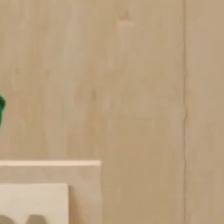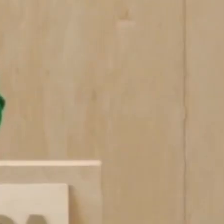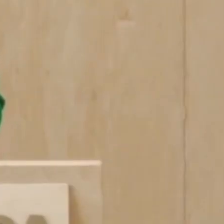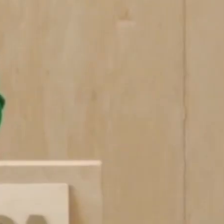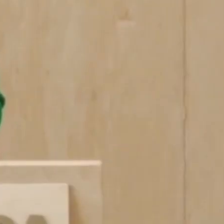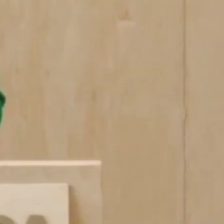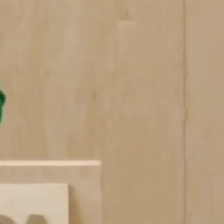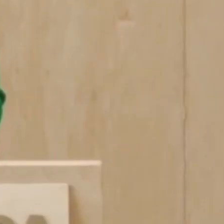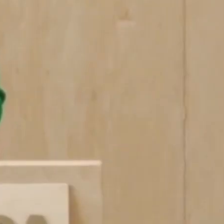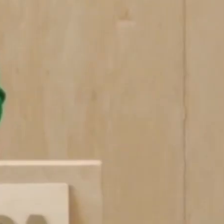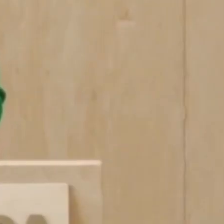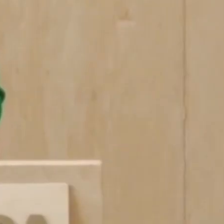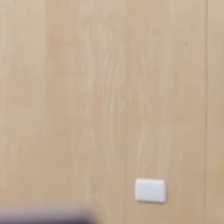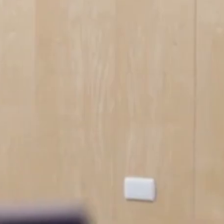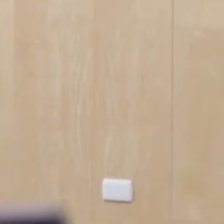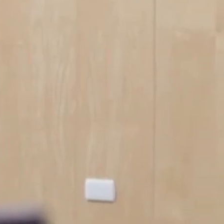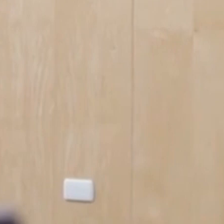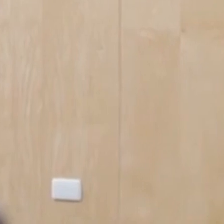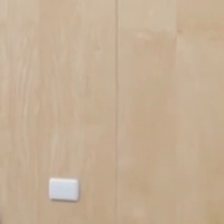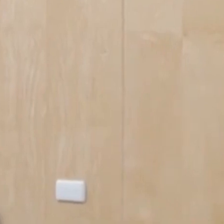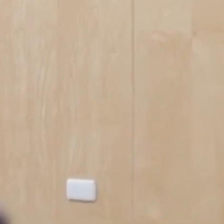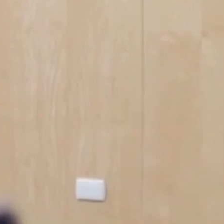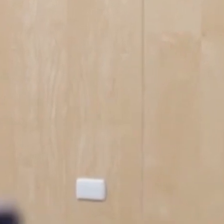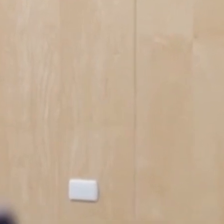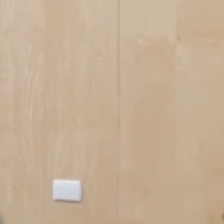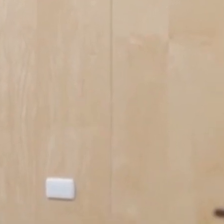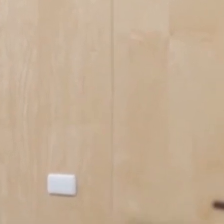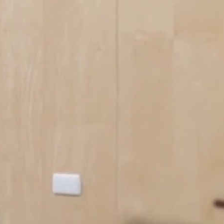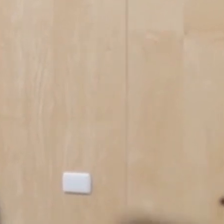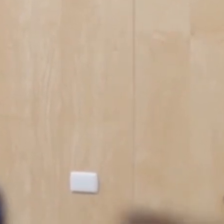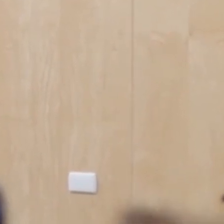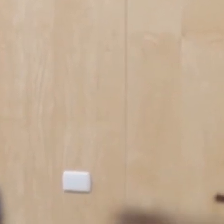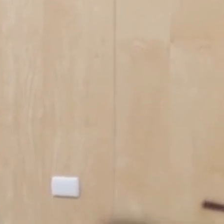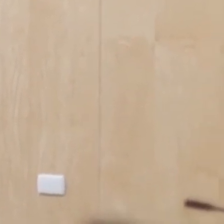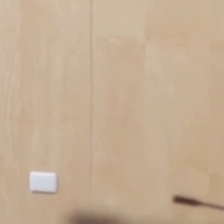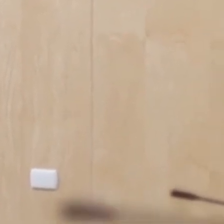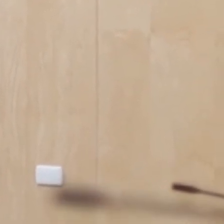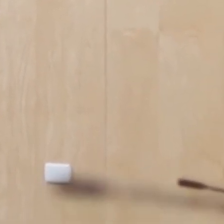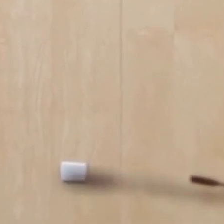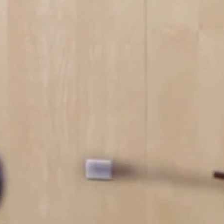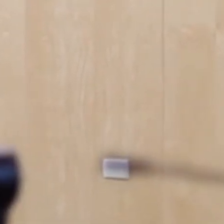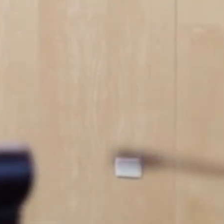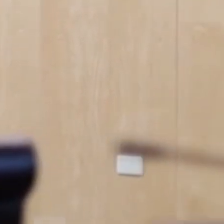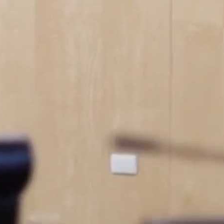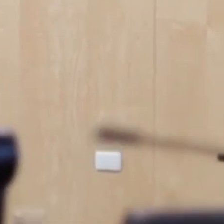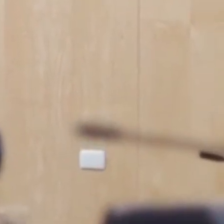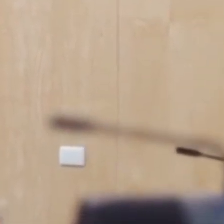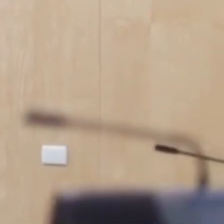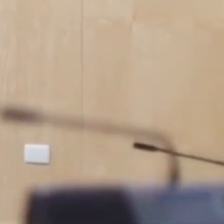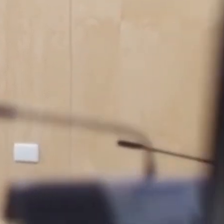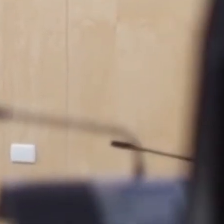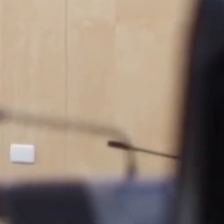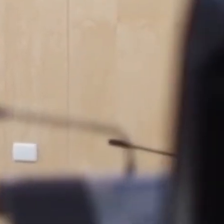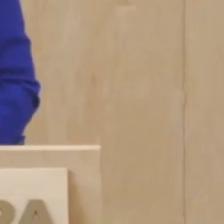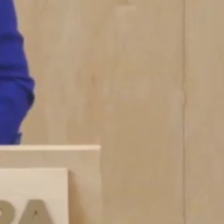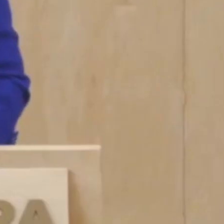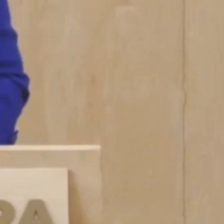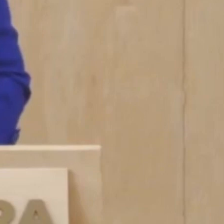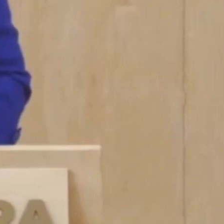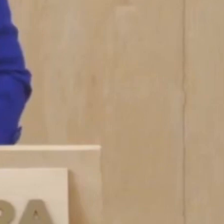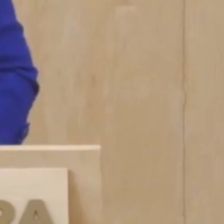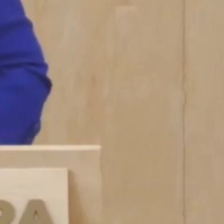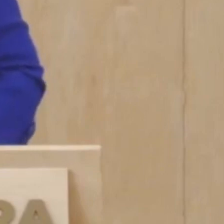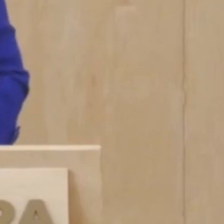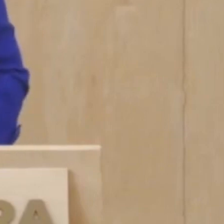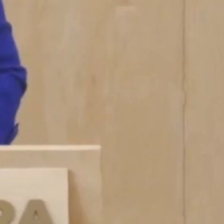consideró lamentable que se tuviera que llegar a este punto para poder dialogar precisando que las omisiones continúan siendo reiteradas